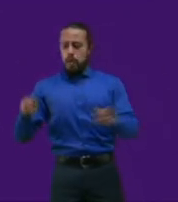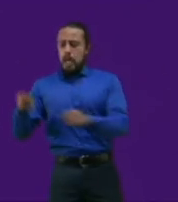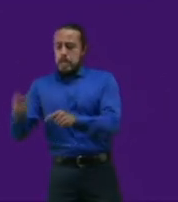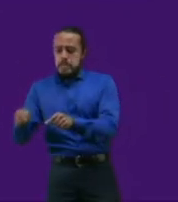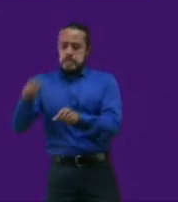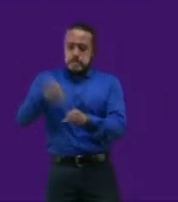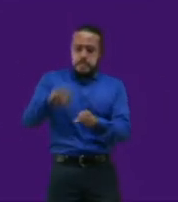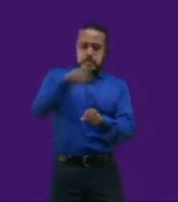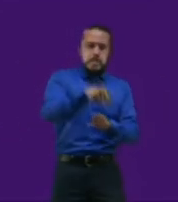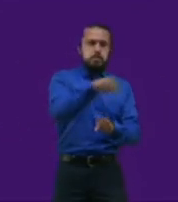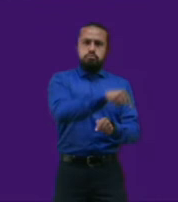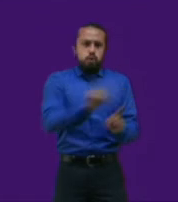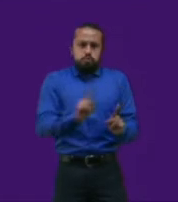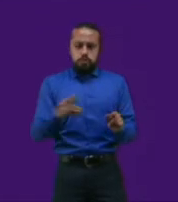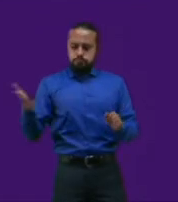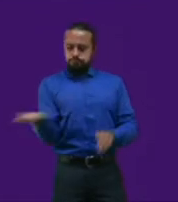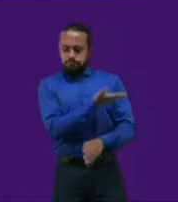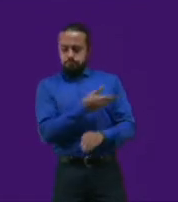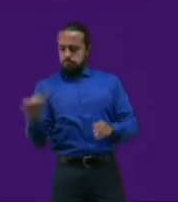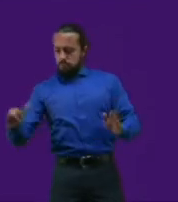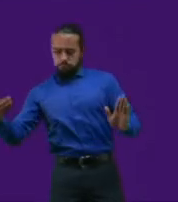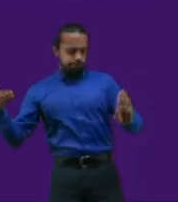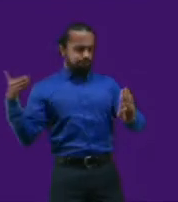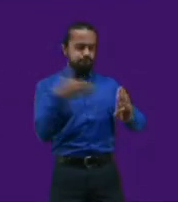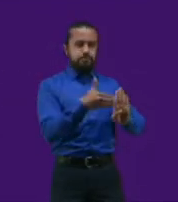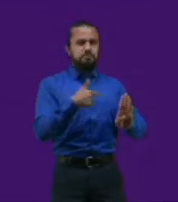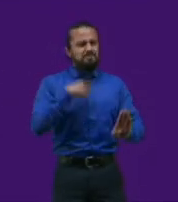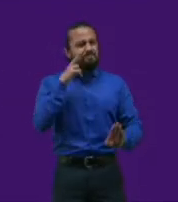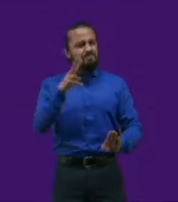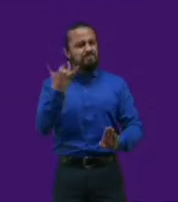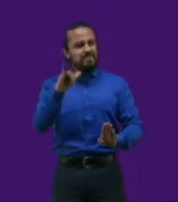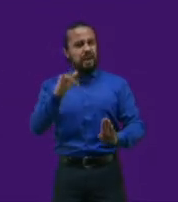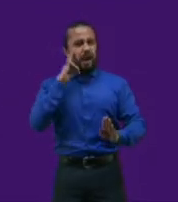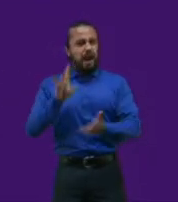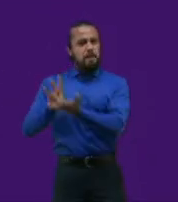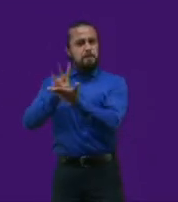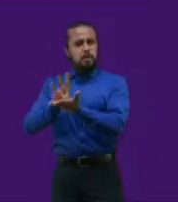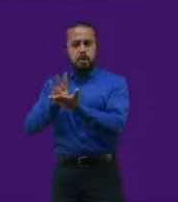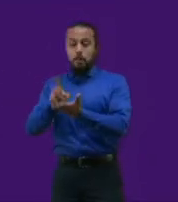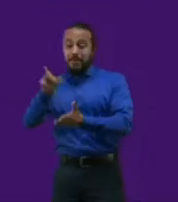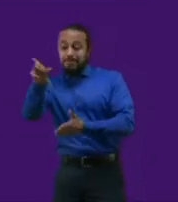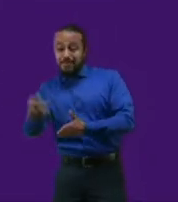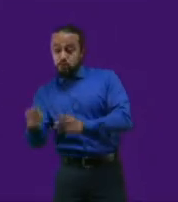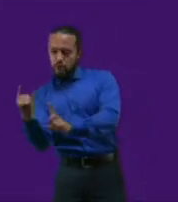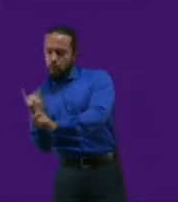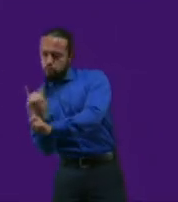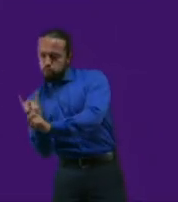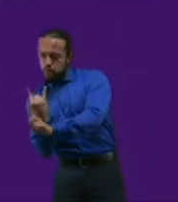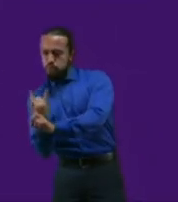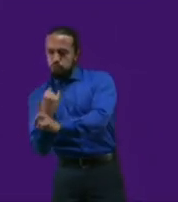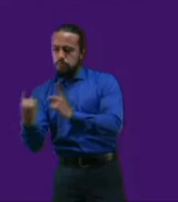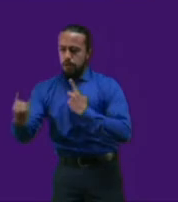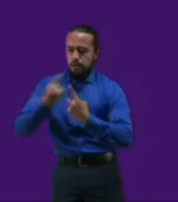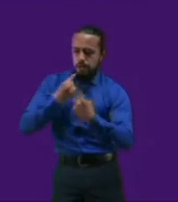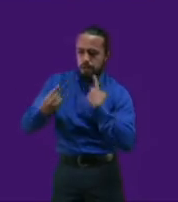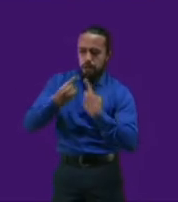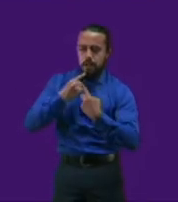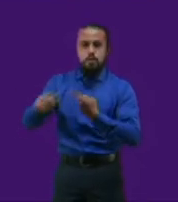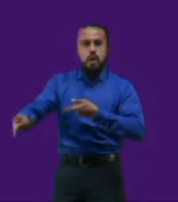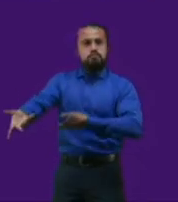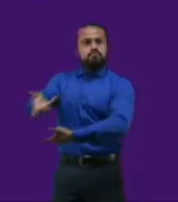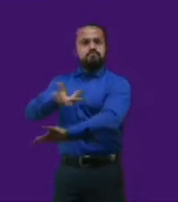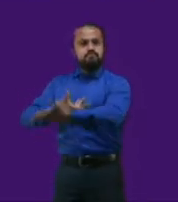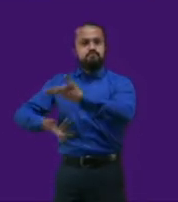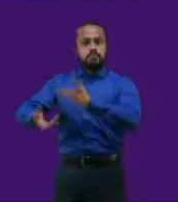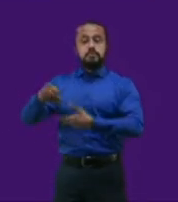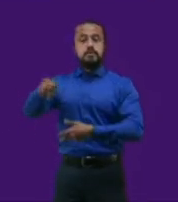da cuenta que el modelo es viable hablando mucho con el usuario. Para nosotros los usuarios son, por un lado, los dueños de